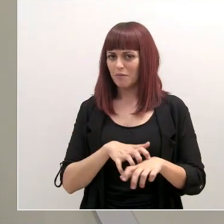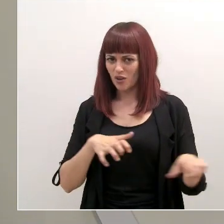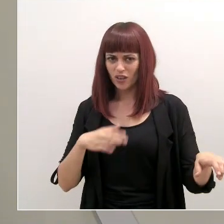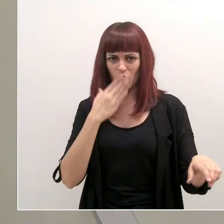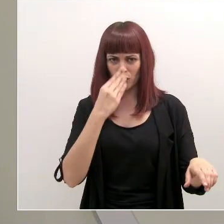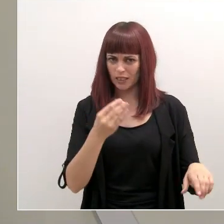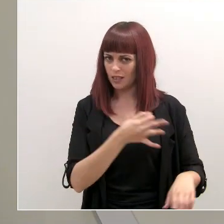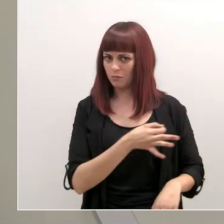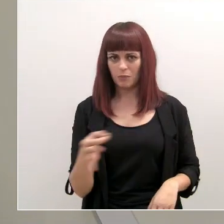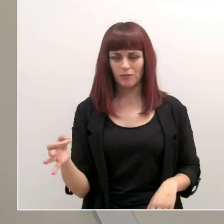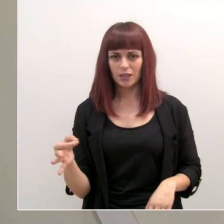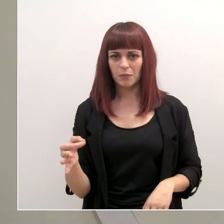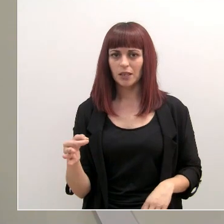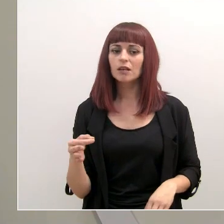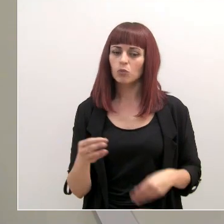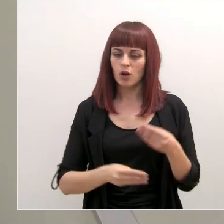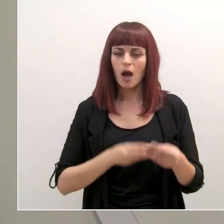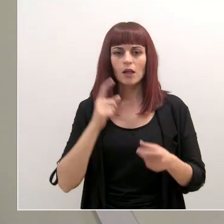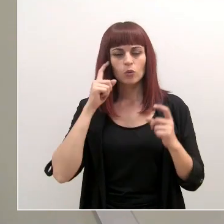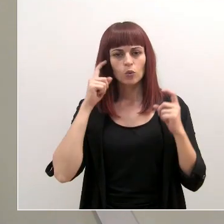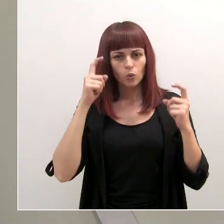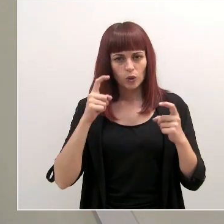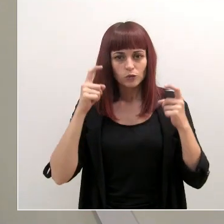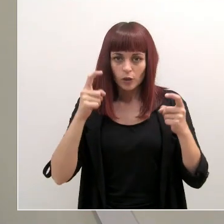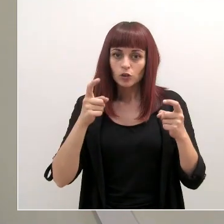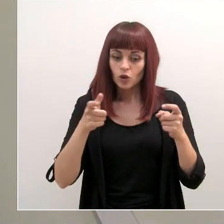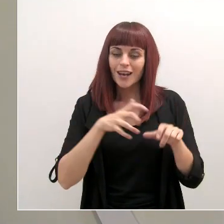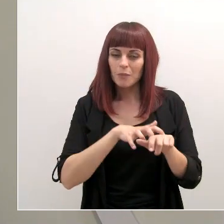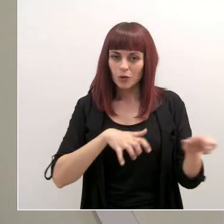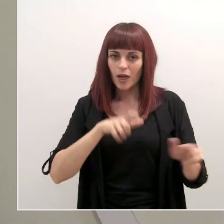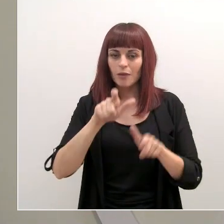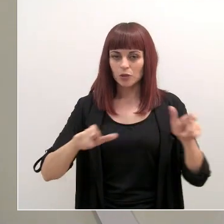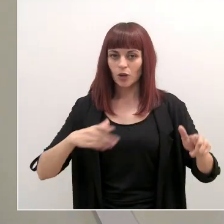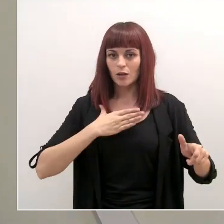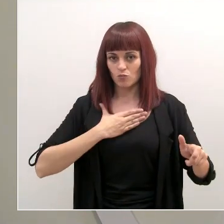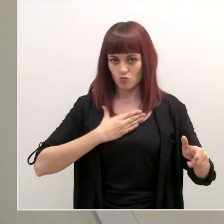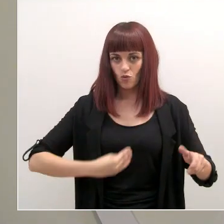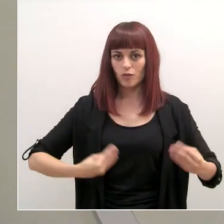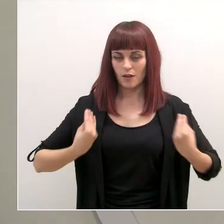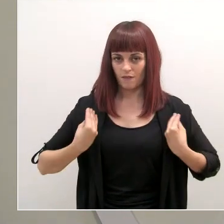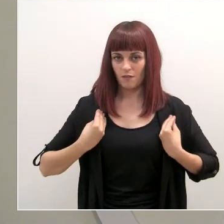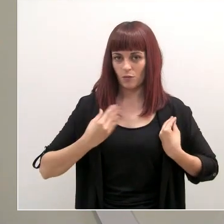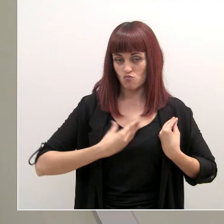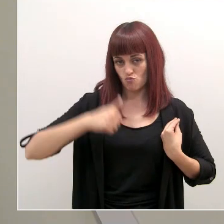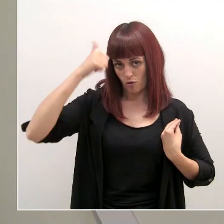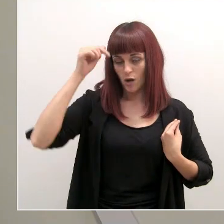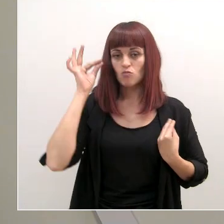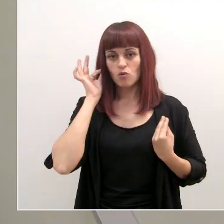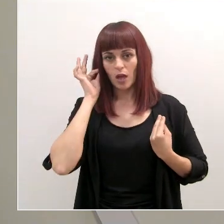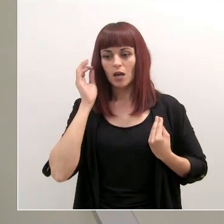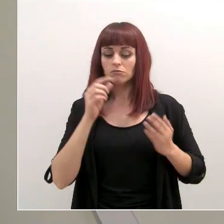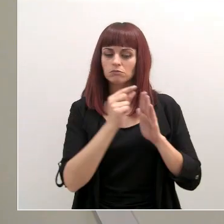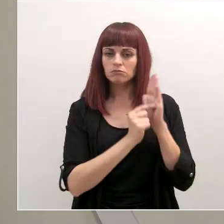entienden perfectamente, hacen un esfuerzo, son la mayoría de los murcianos y murcianas los que cumplen esos requisitos,